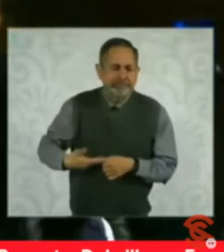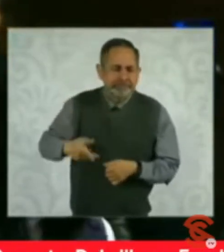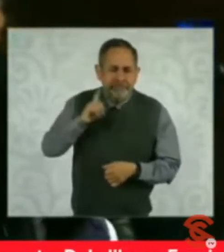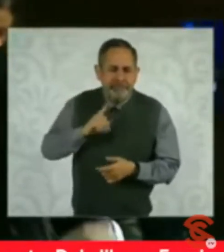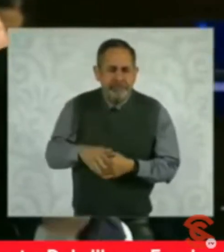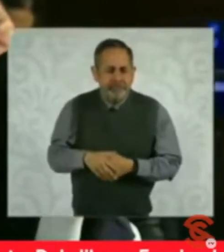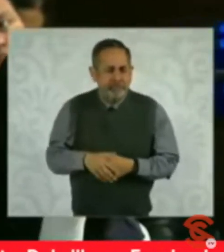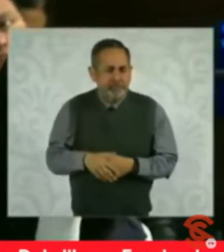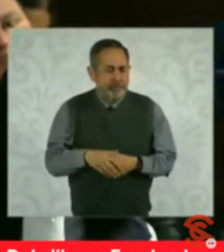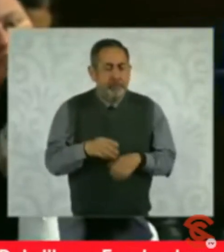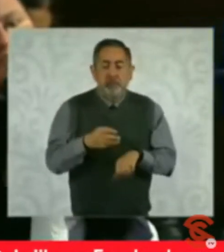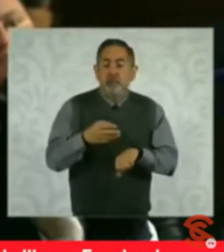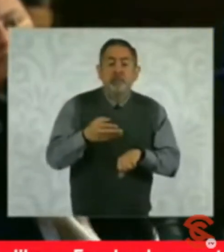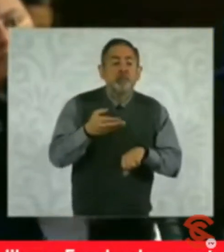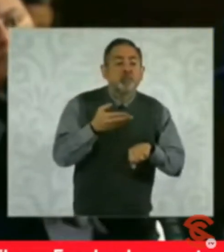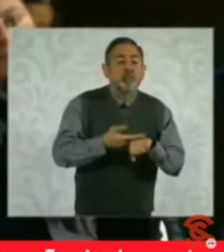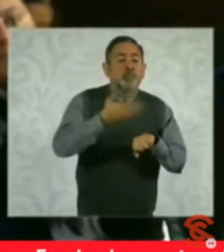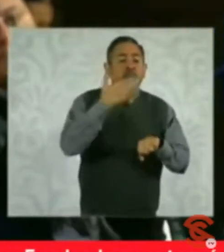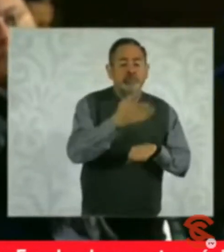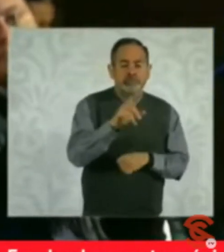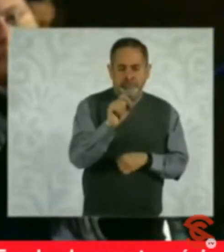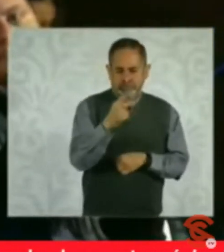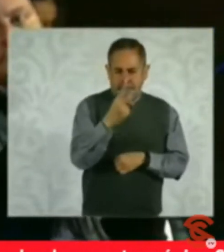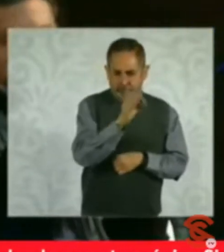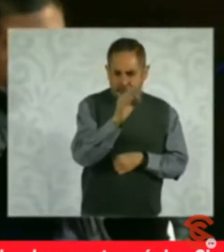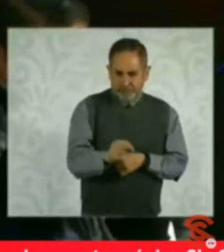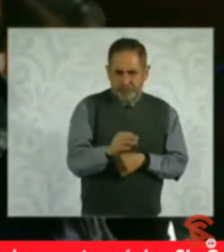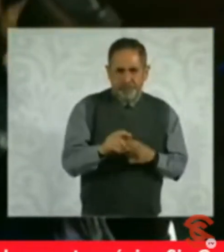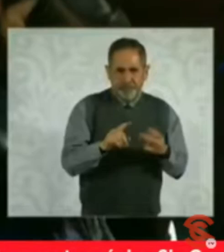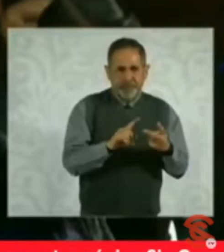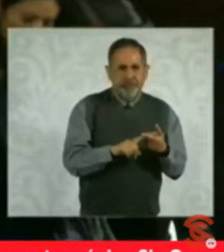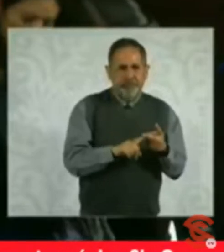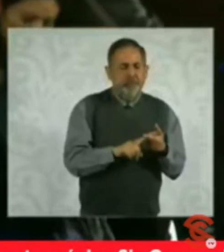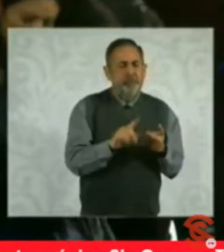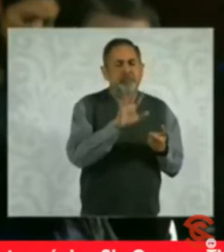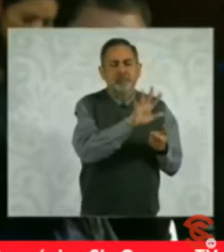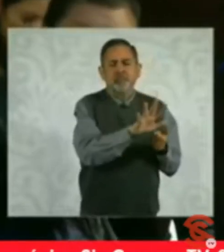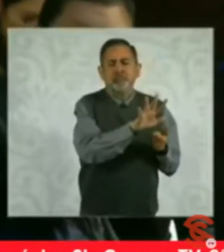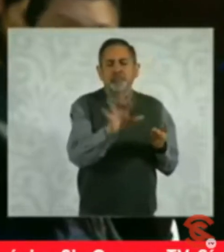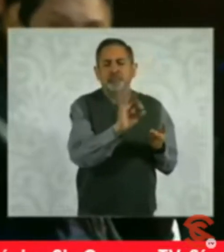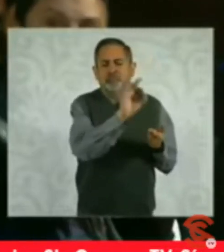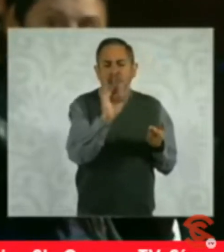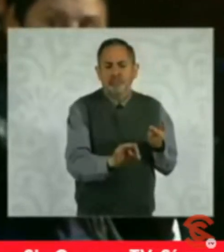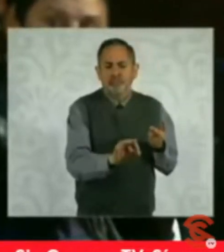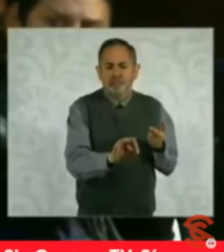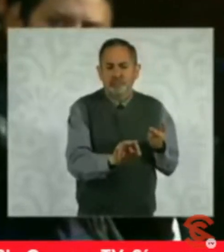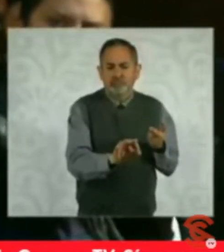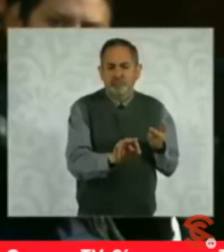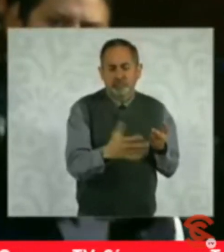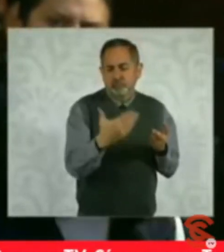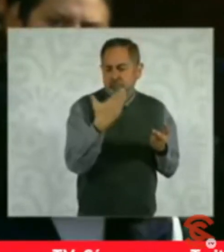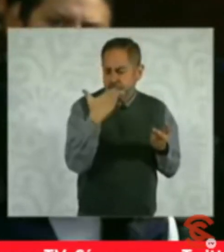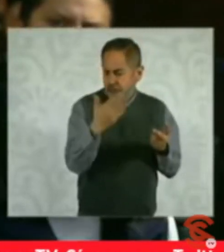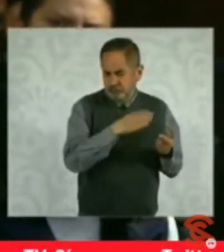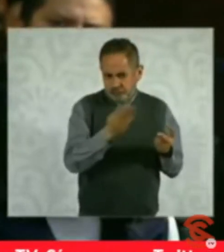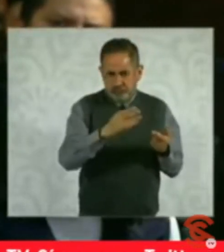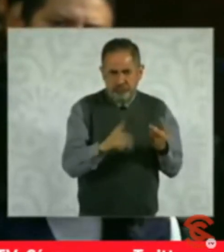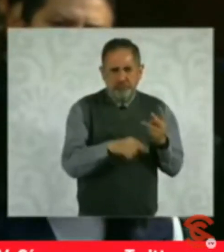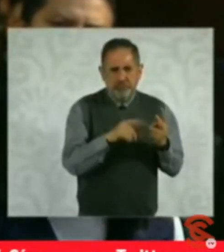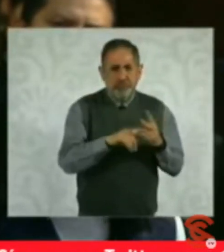Muy buena, 22%, 55%, buena, en